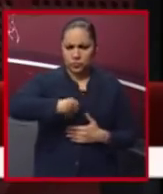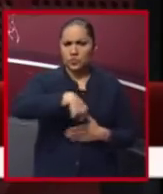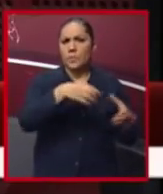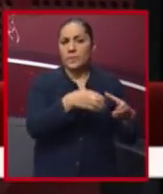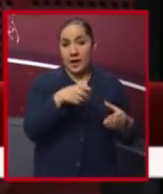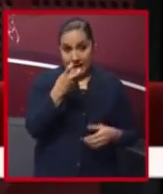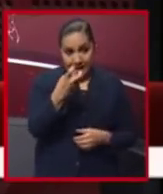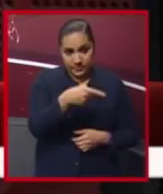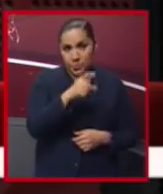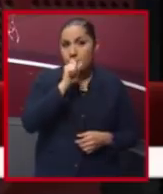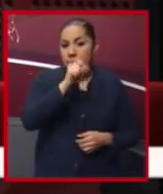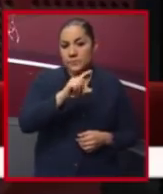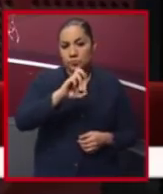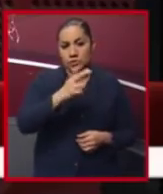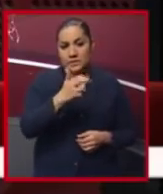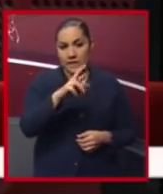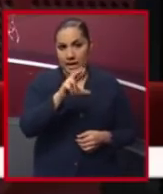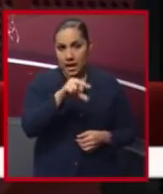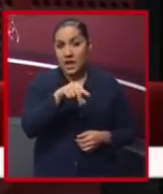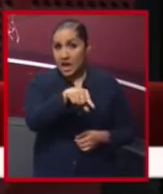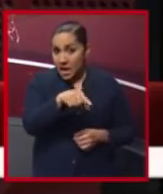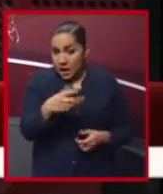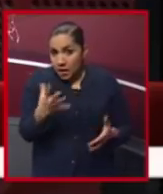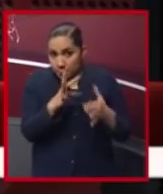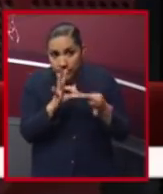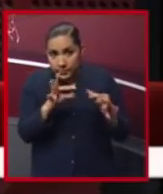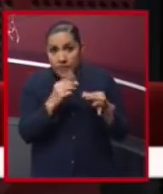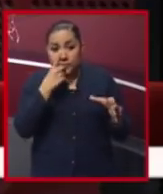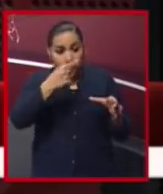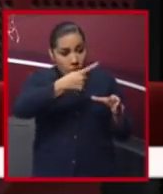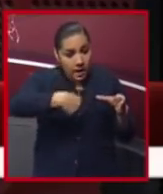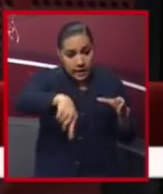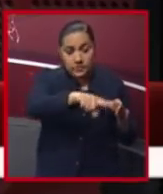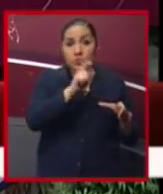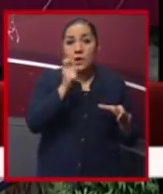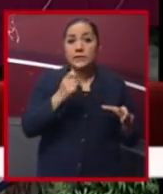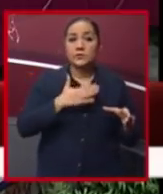tal. Se niega incluso a esa palabra. Es una ronda comunitaria.